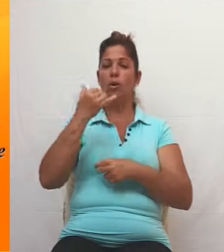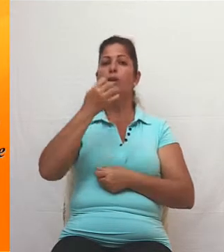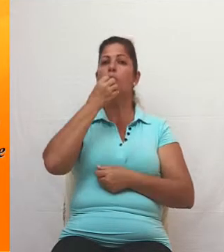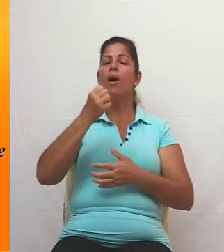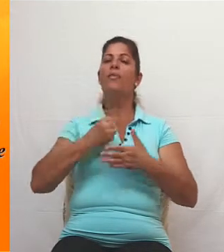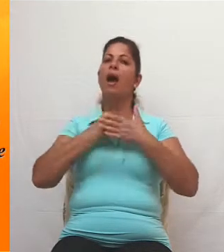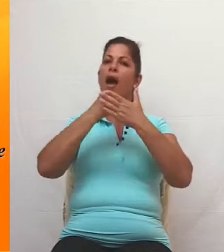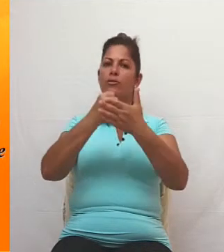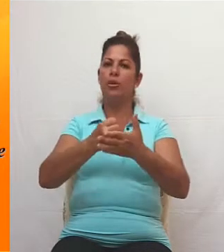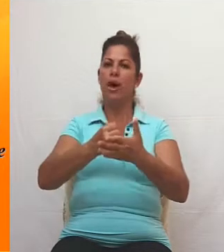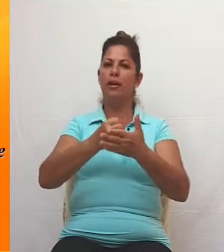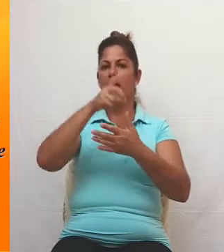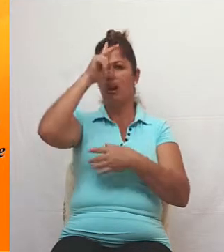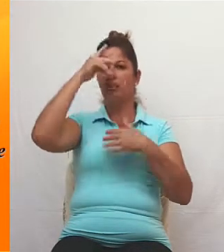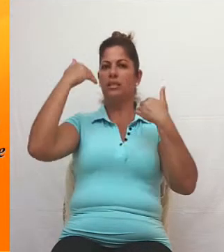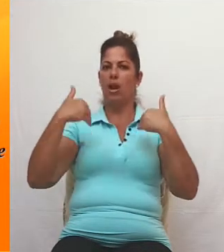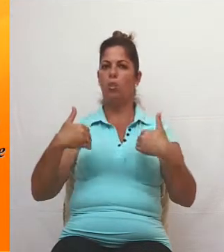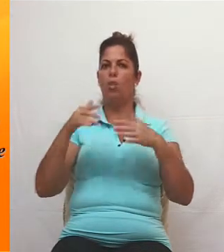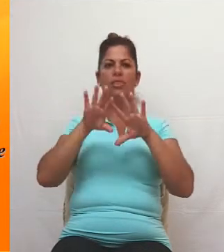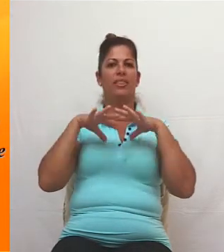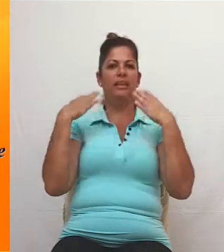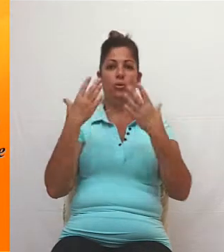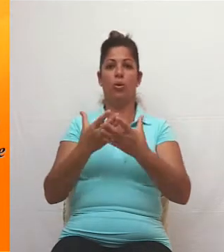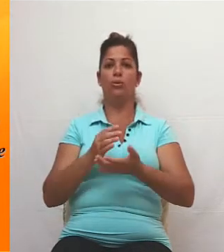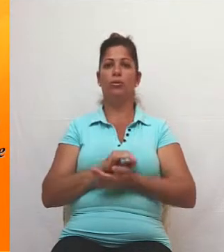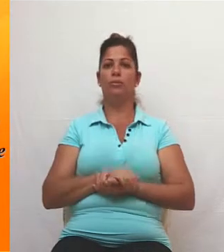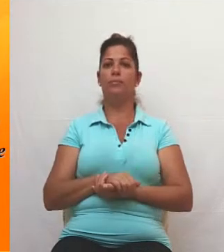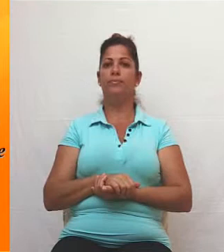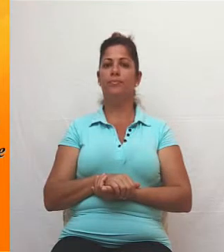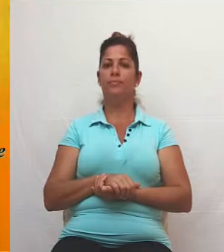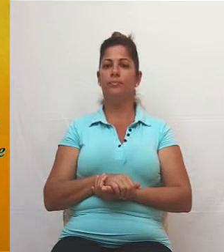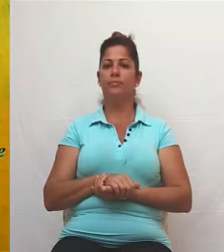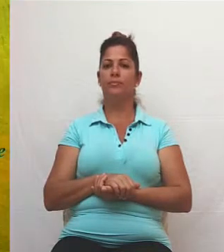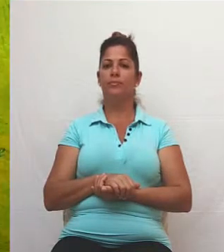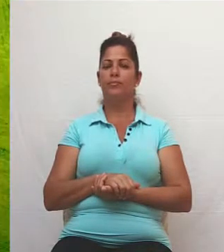que puede contribuir a la salud de todos